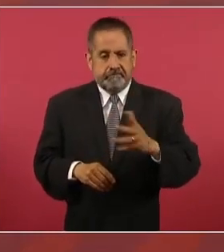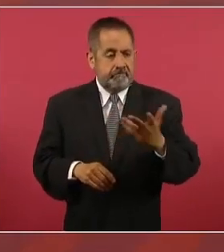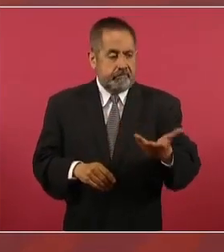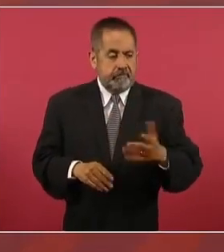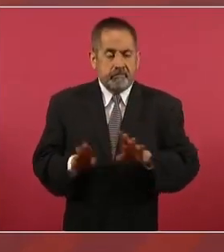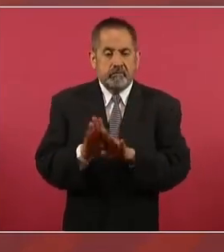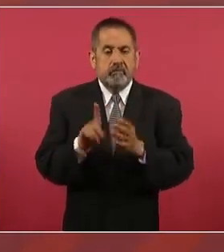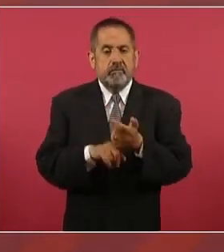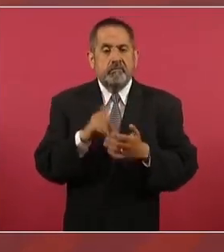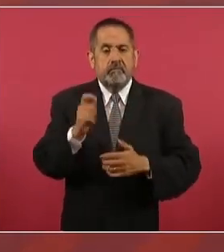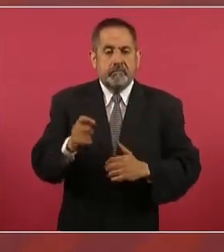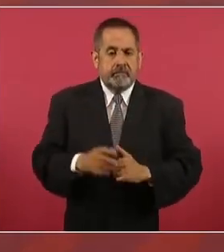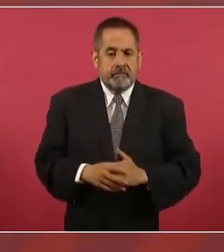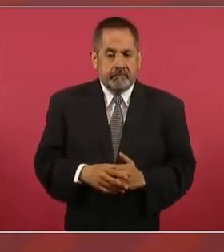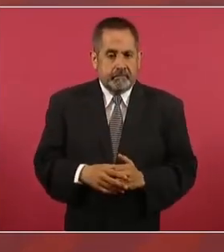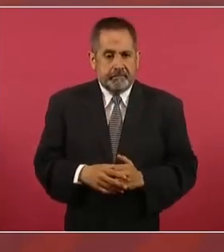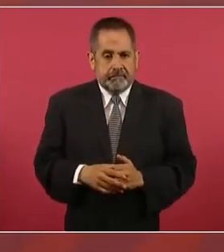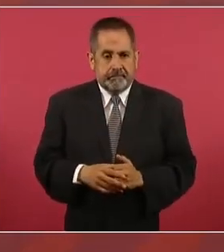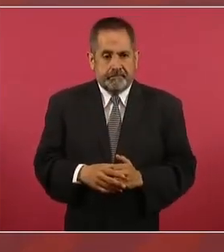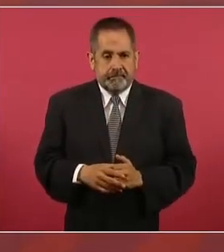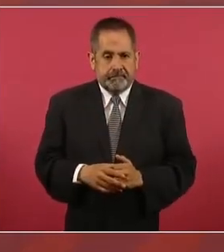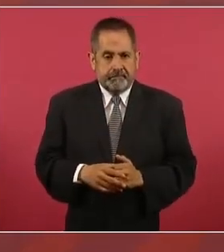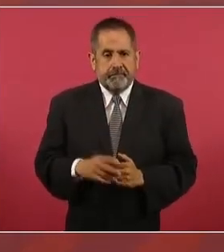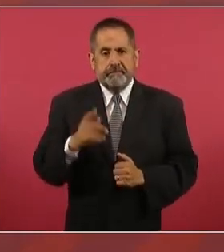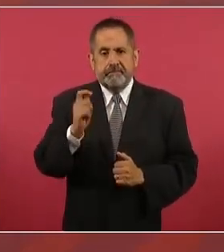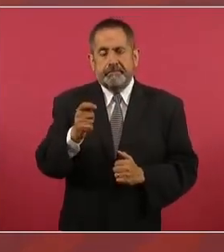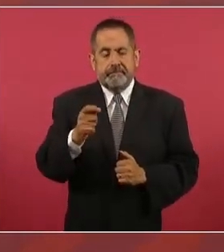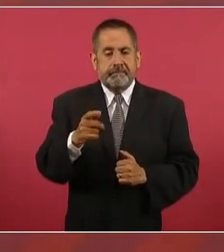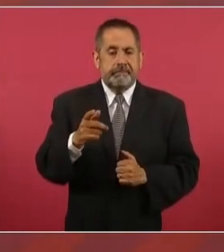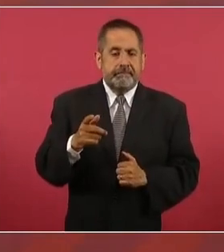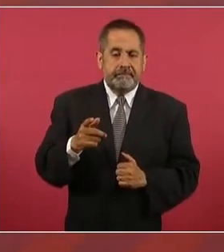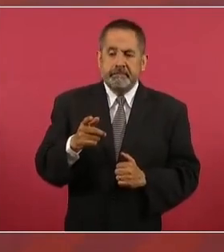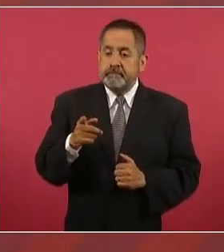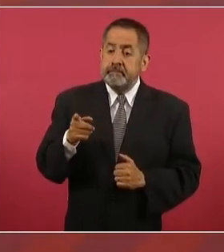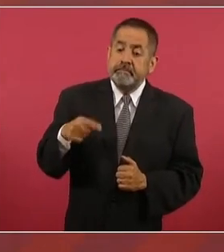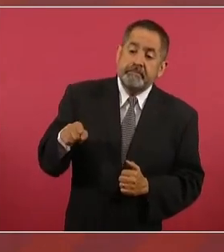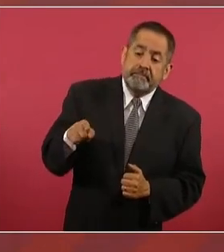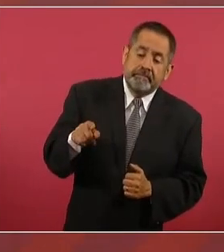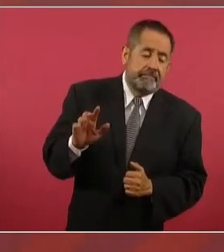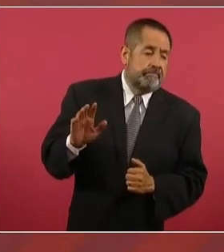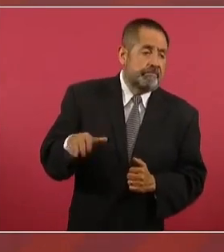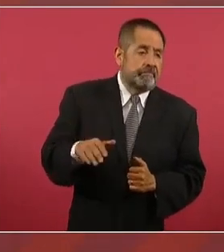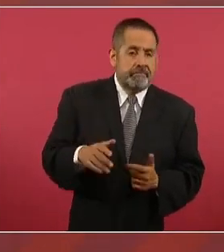o que nadie voltee a ver